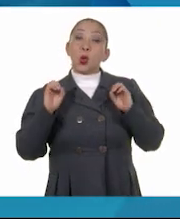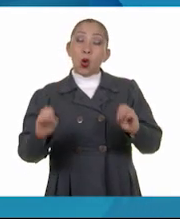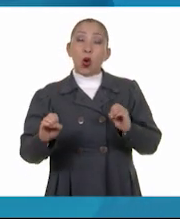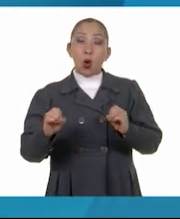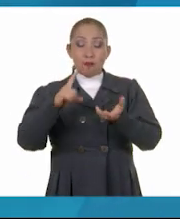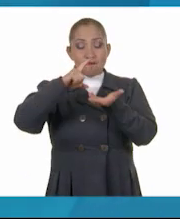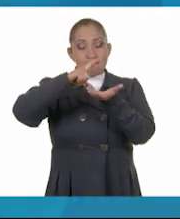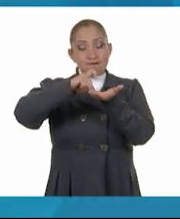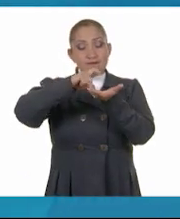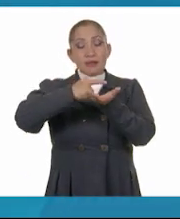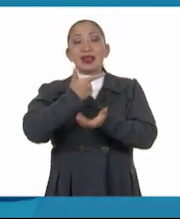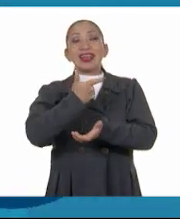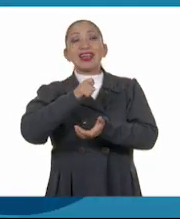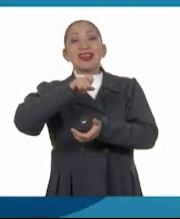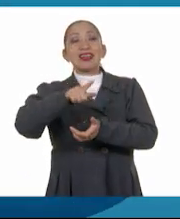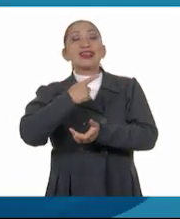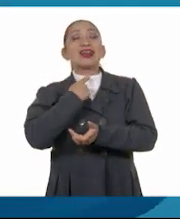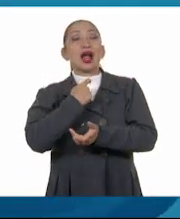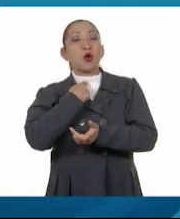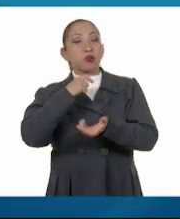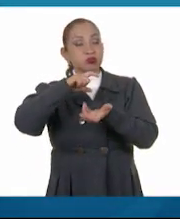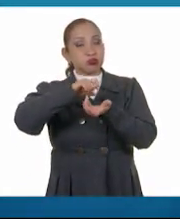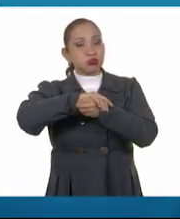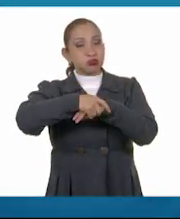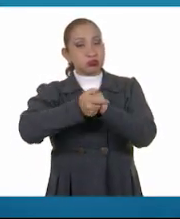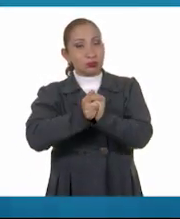aplica desinfectante a base de agua y alcohol.